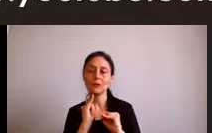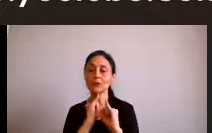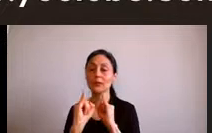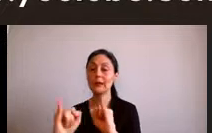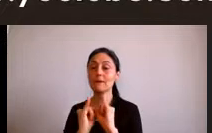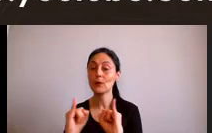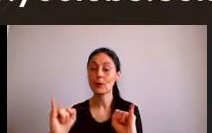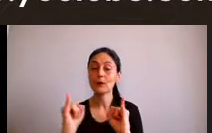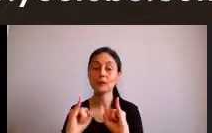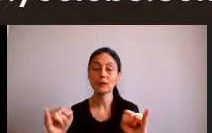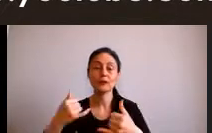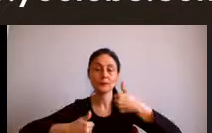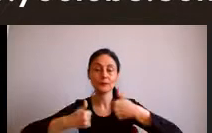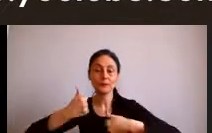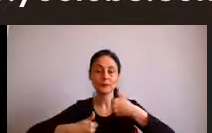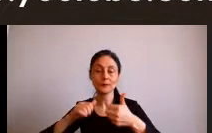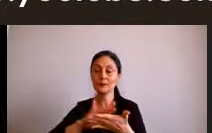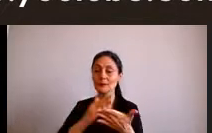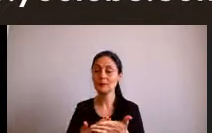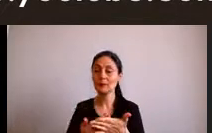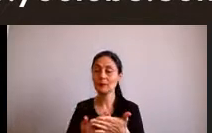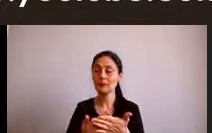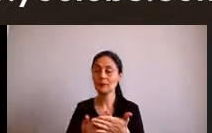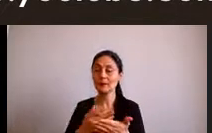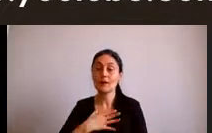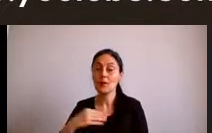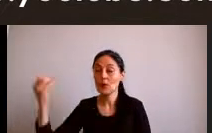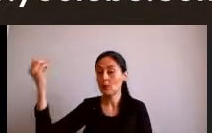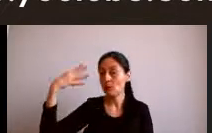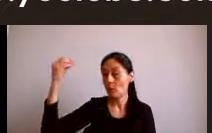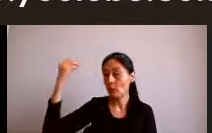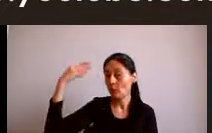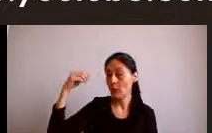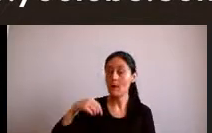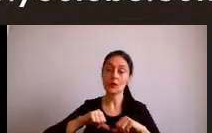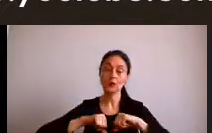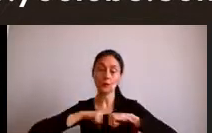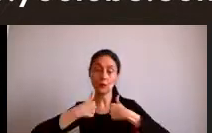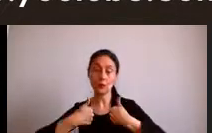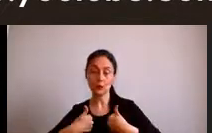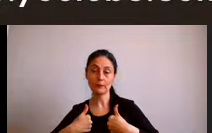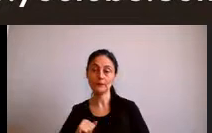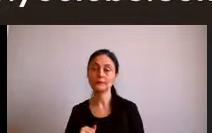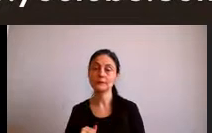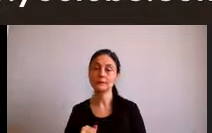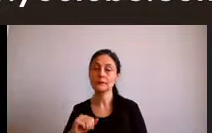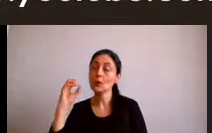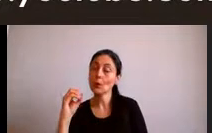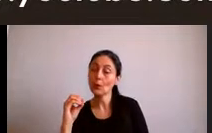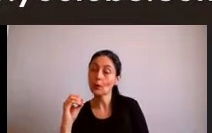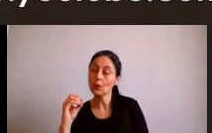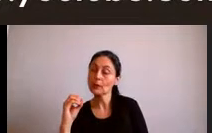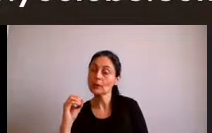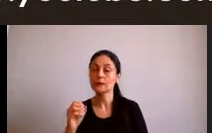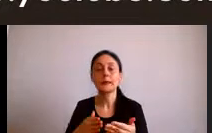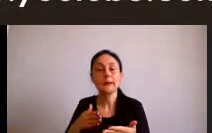podamos irnos formando si es que somos más jóvenes o en el fondo está ingresando también en este mundo más